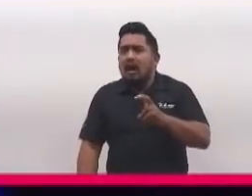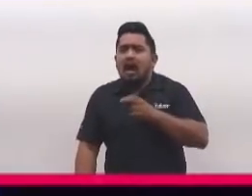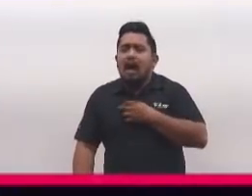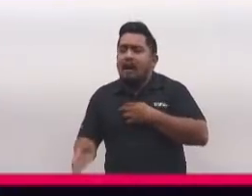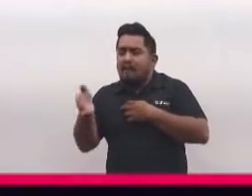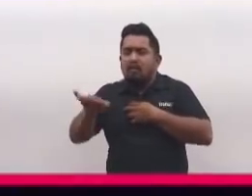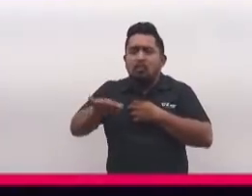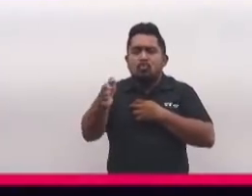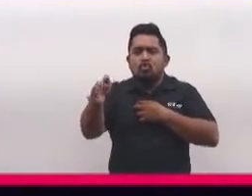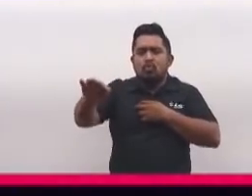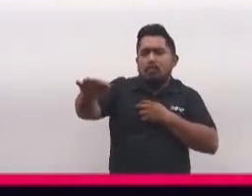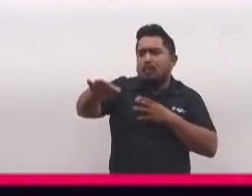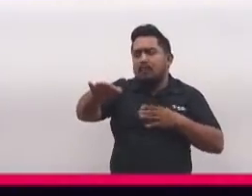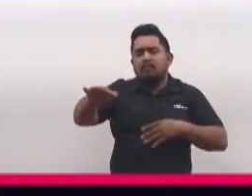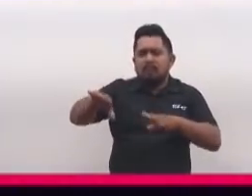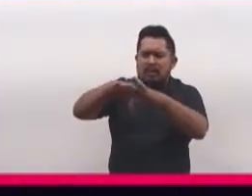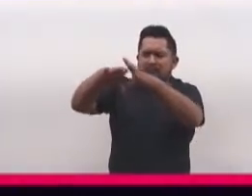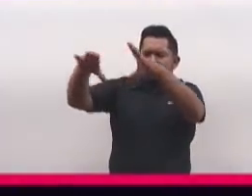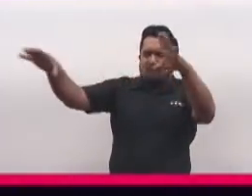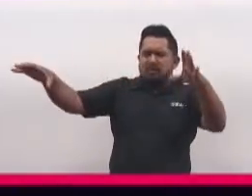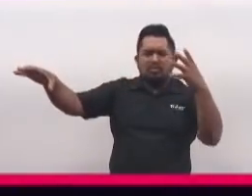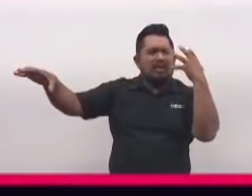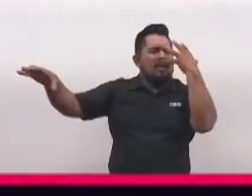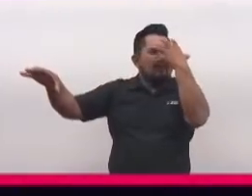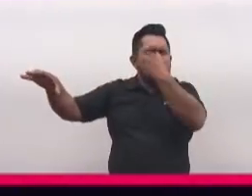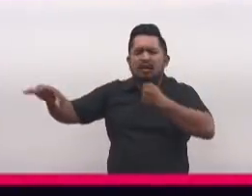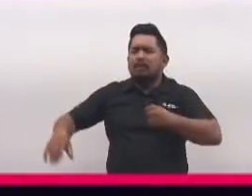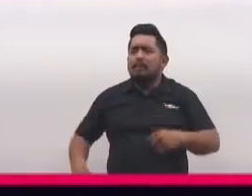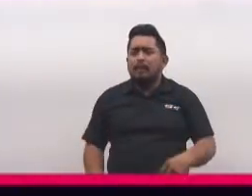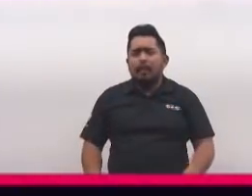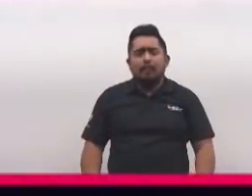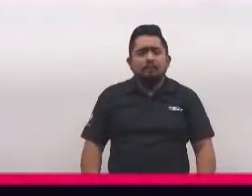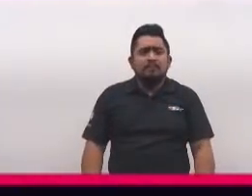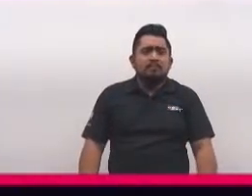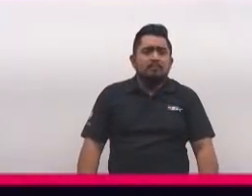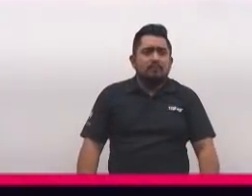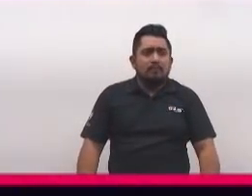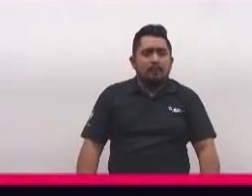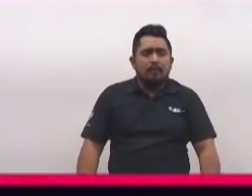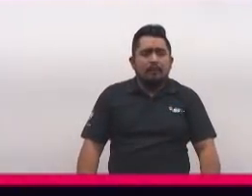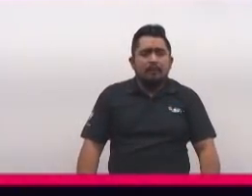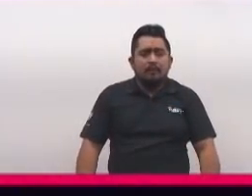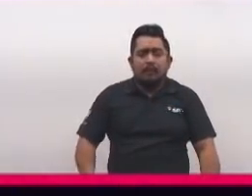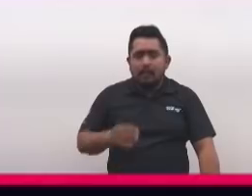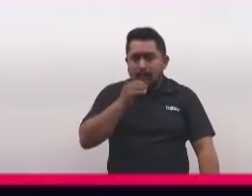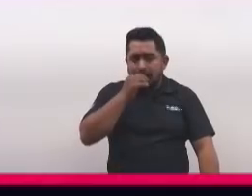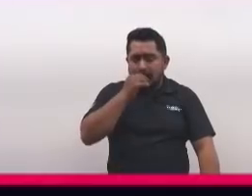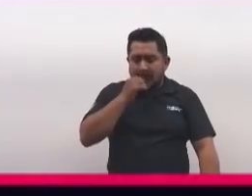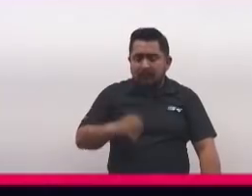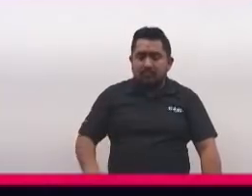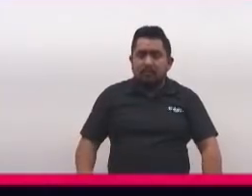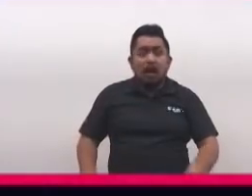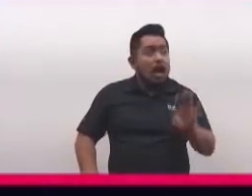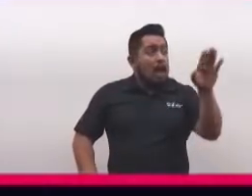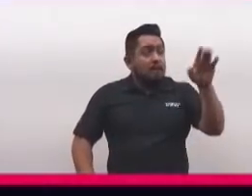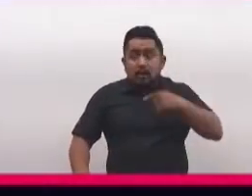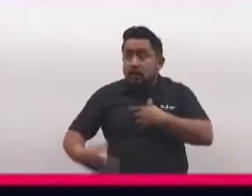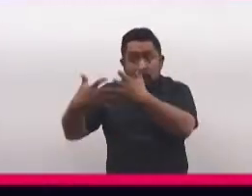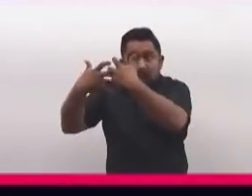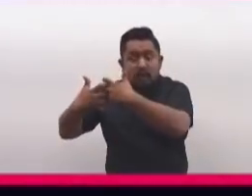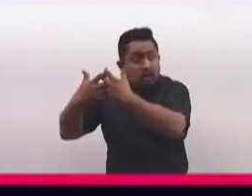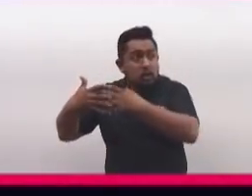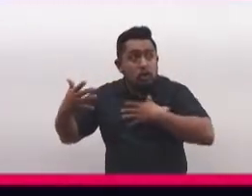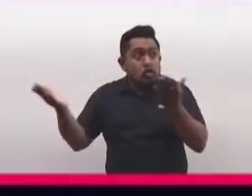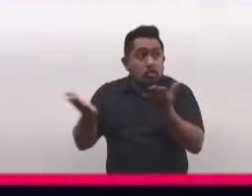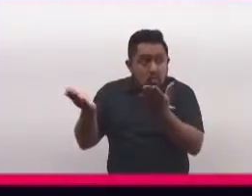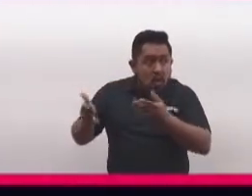maravilloso descapotable divino y le dije señor mira fíjate que estoy haciendo este negocio voy por